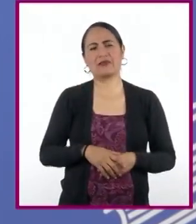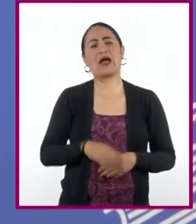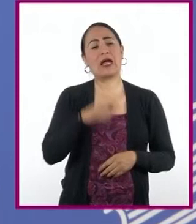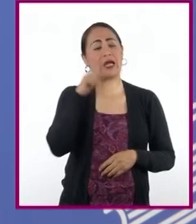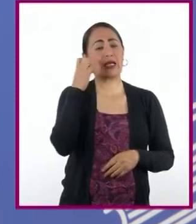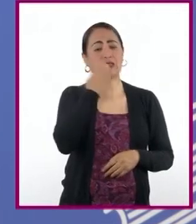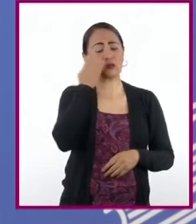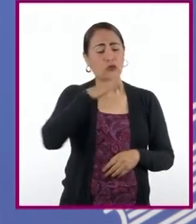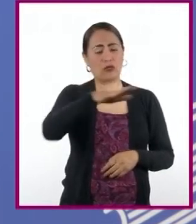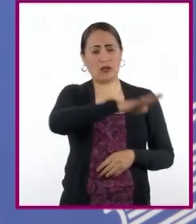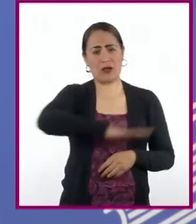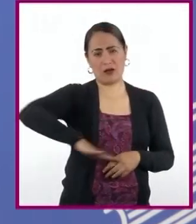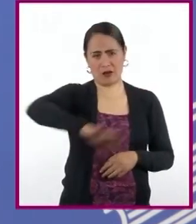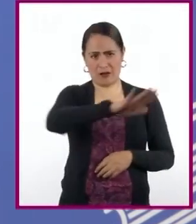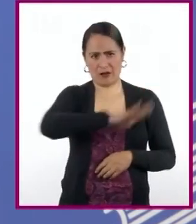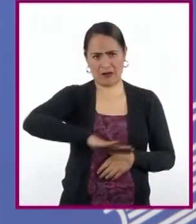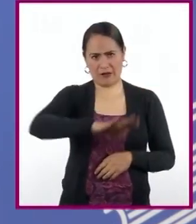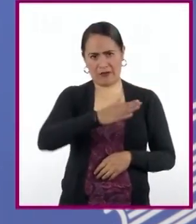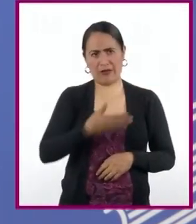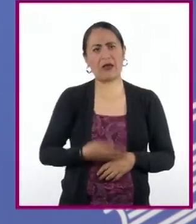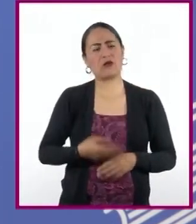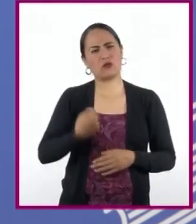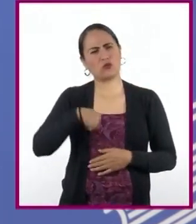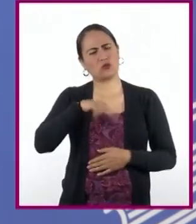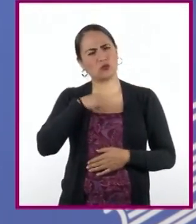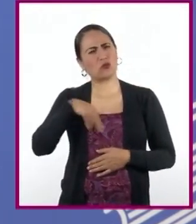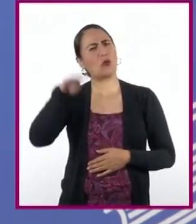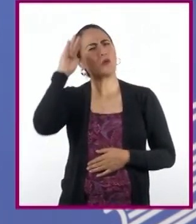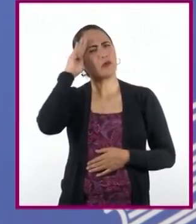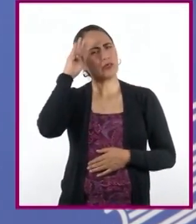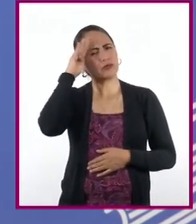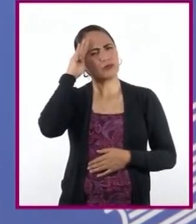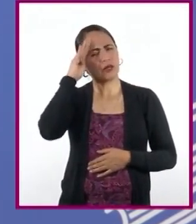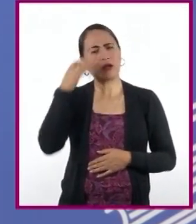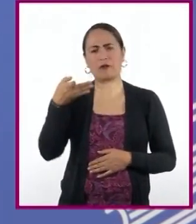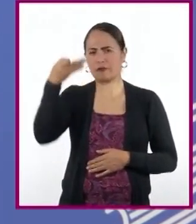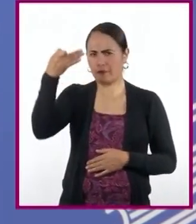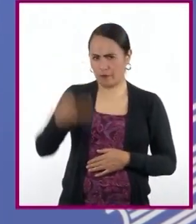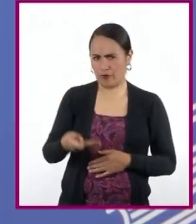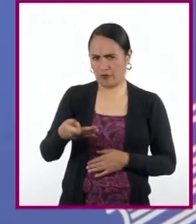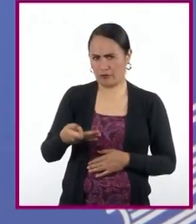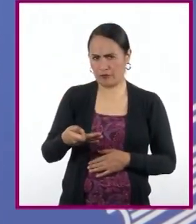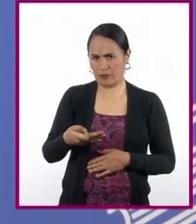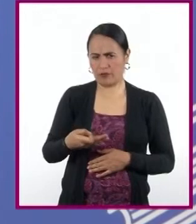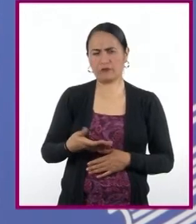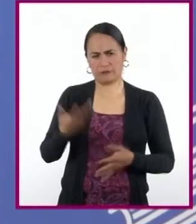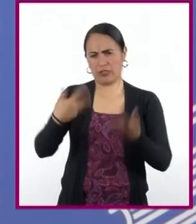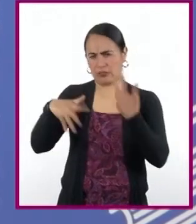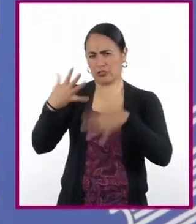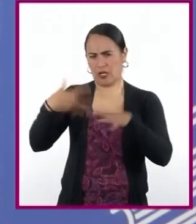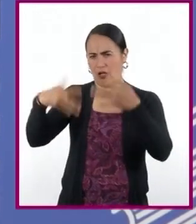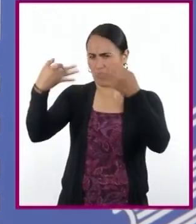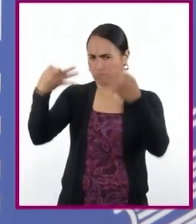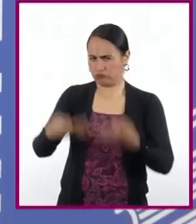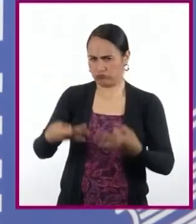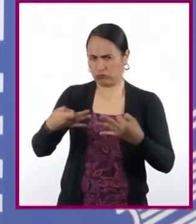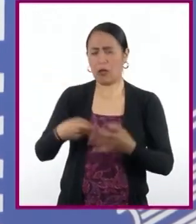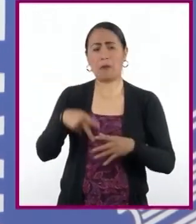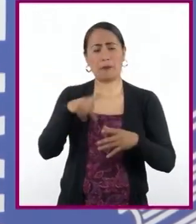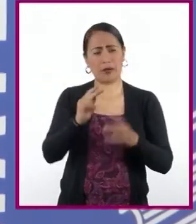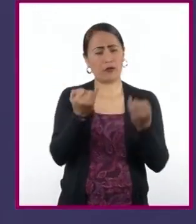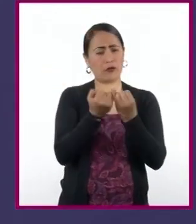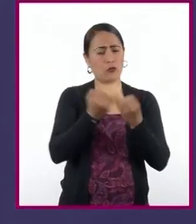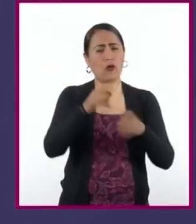un contexto que de antemano lo pensamos como formal, pero depende también de la temática que estén